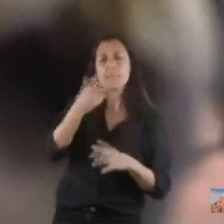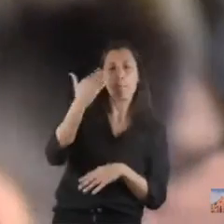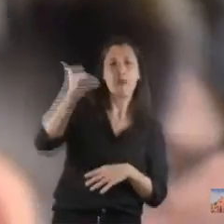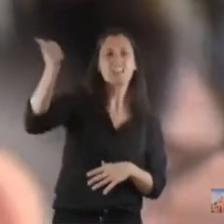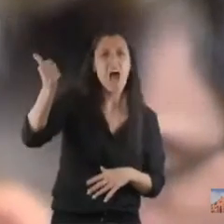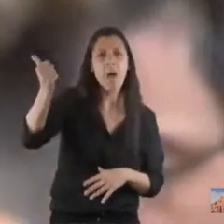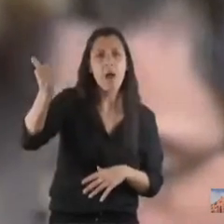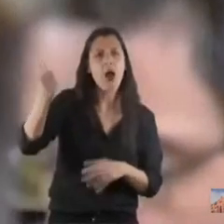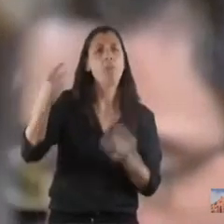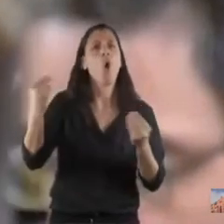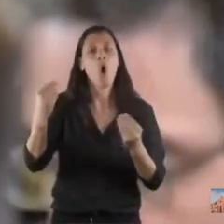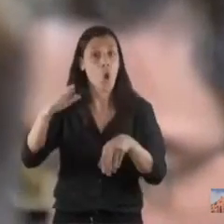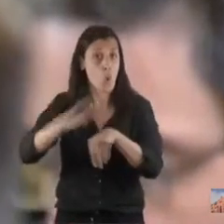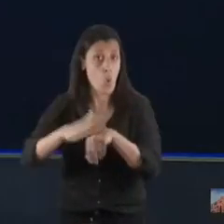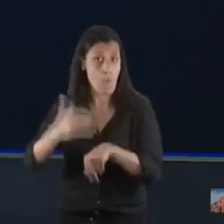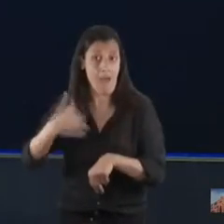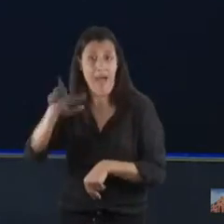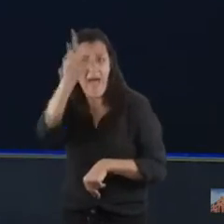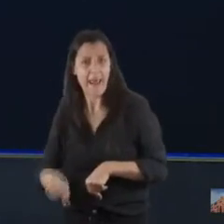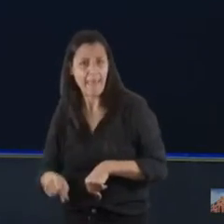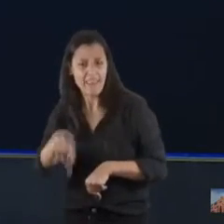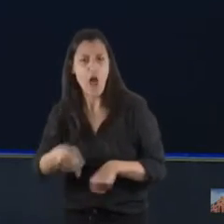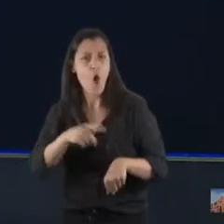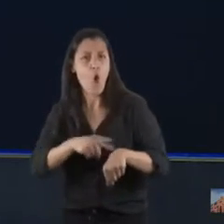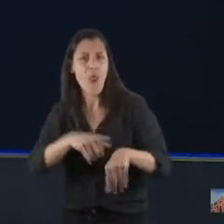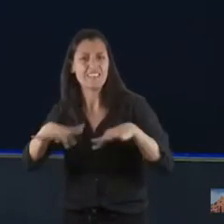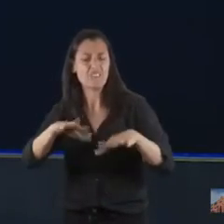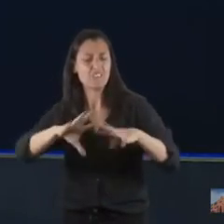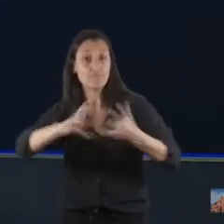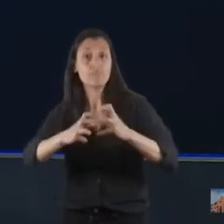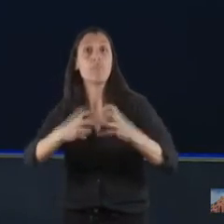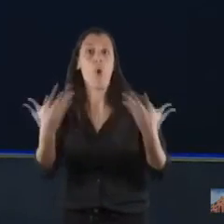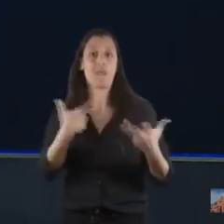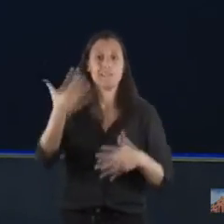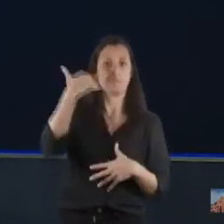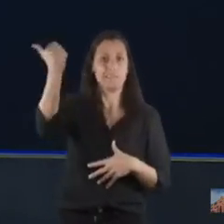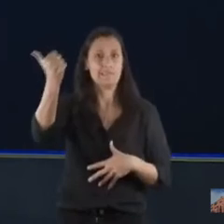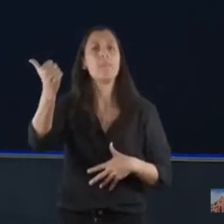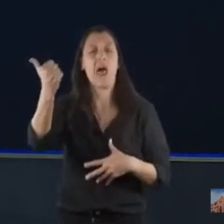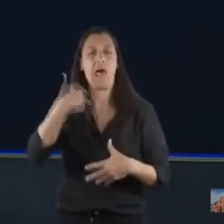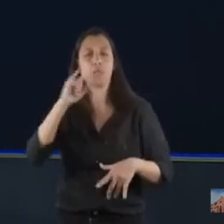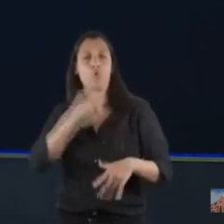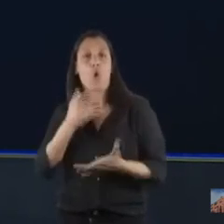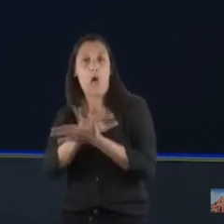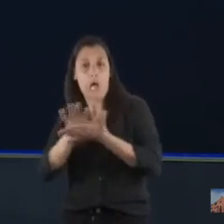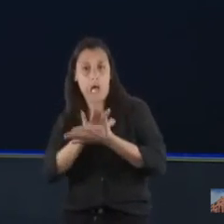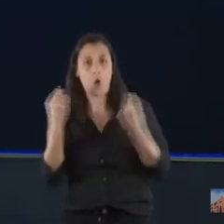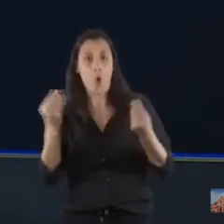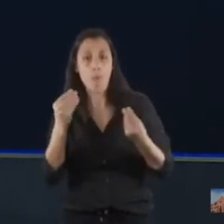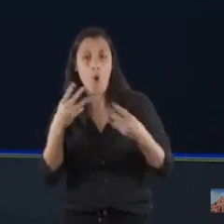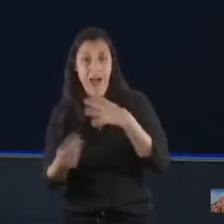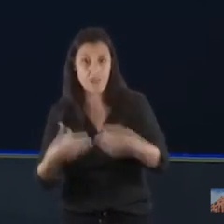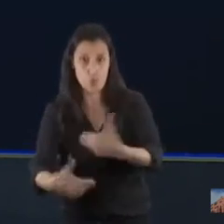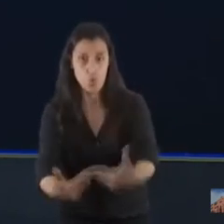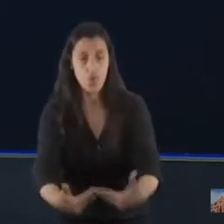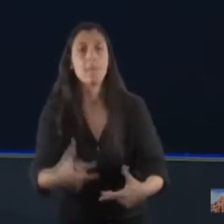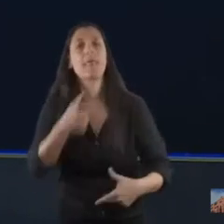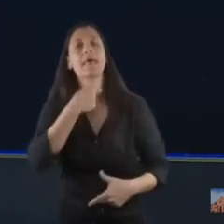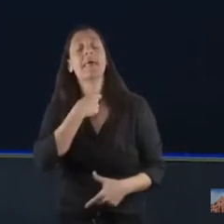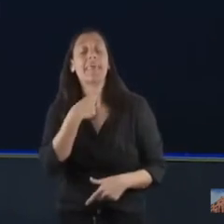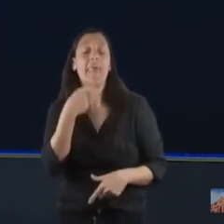viviendo una situación extremadamente crítica a nivel económico bueno a ver quiero poner las dos